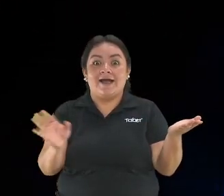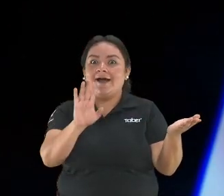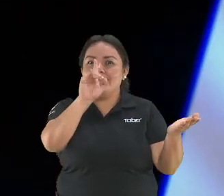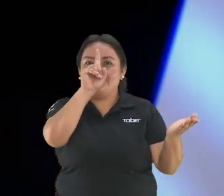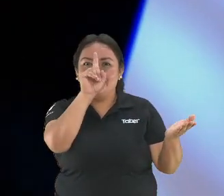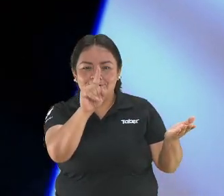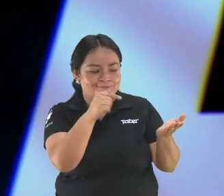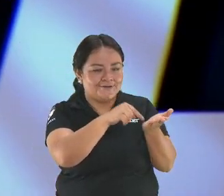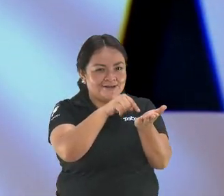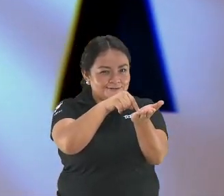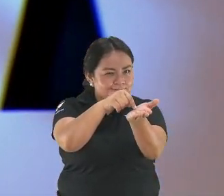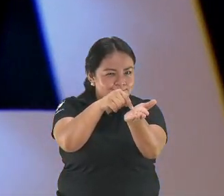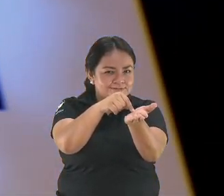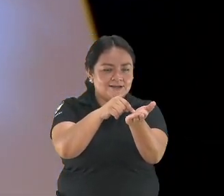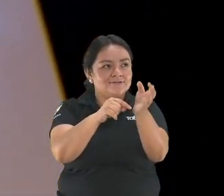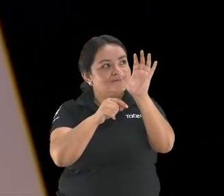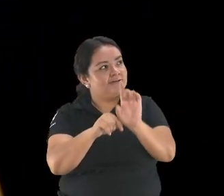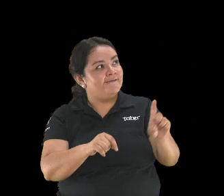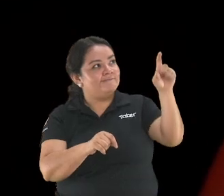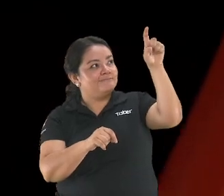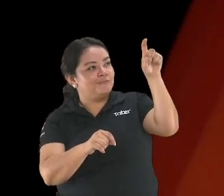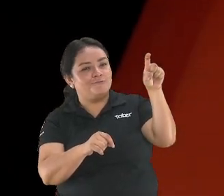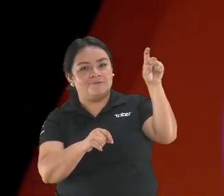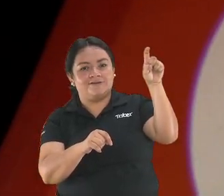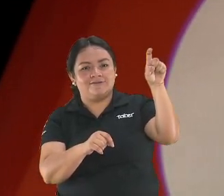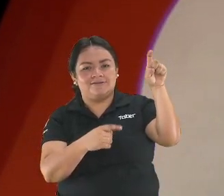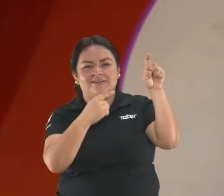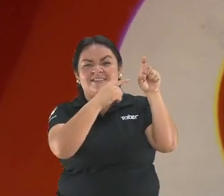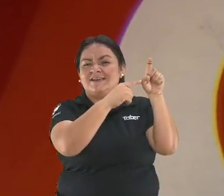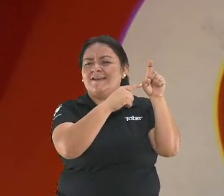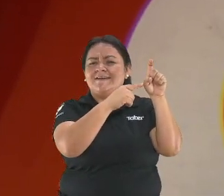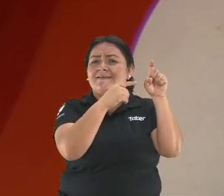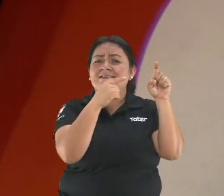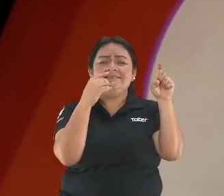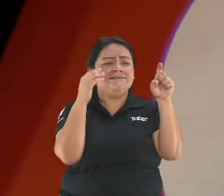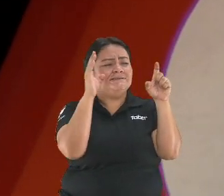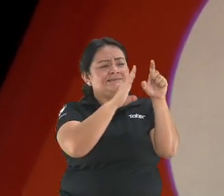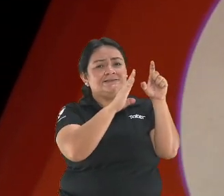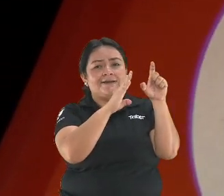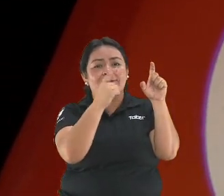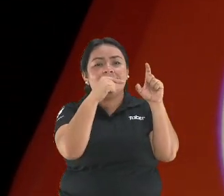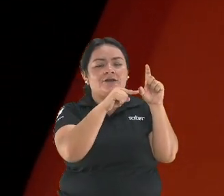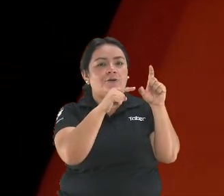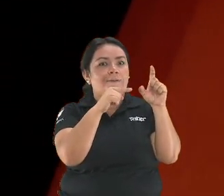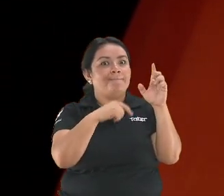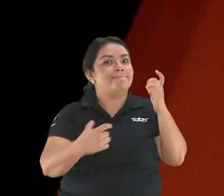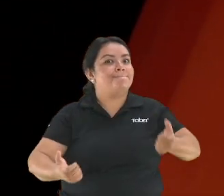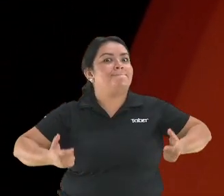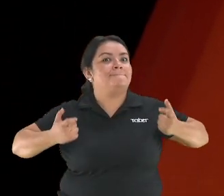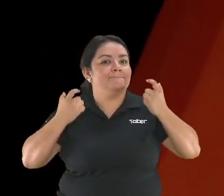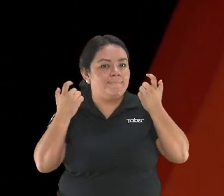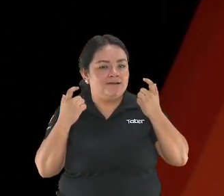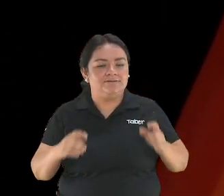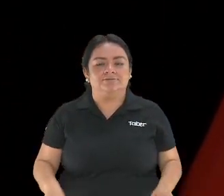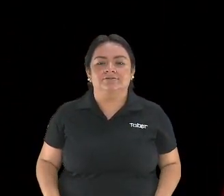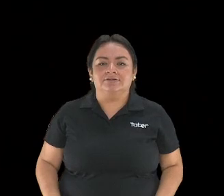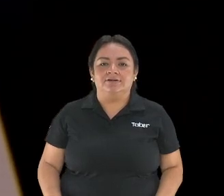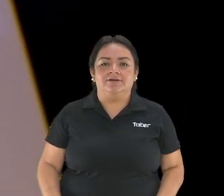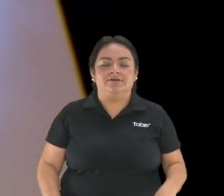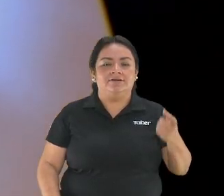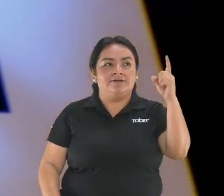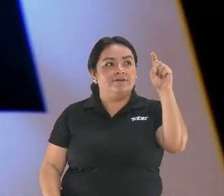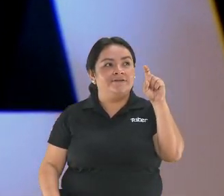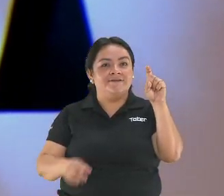una que estaba colgada muy desgastada pero que era la más cara y esa